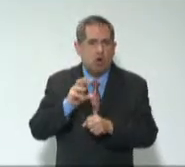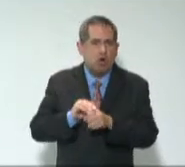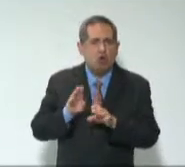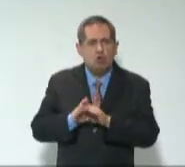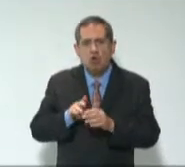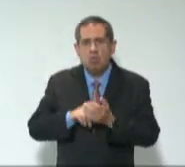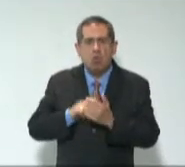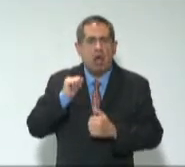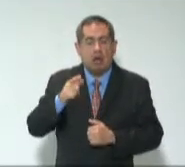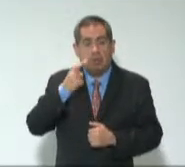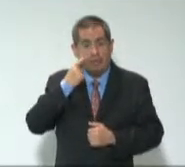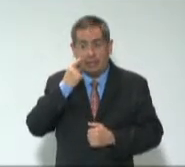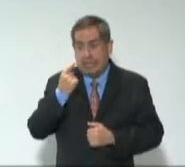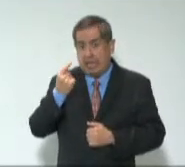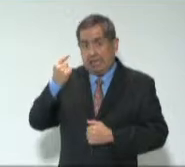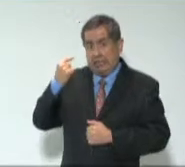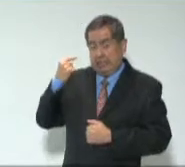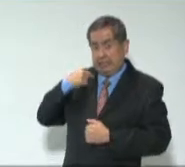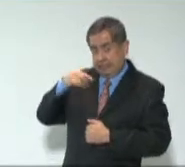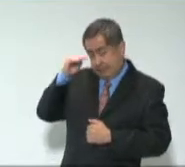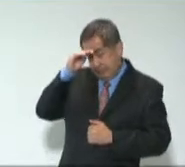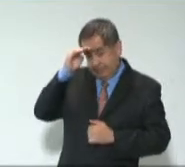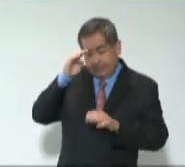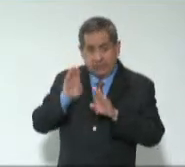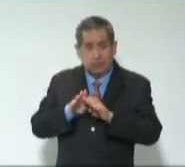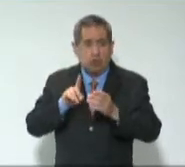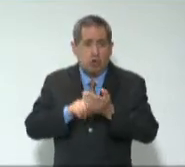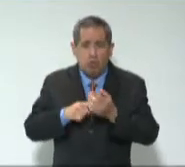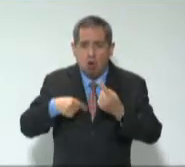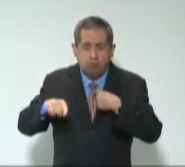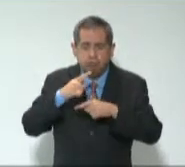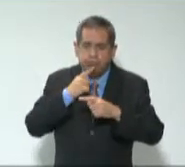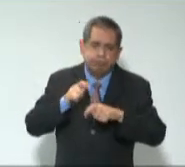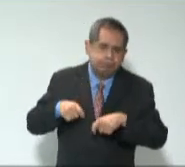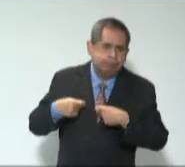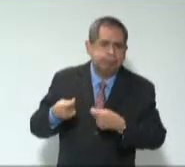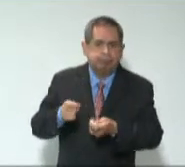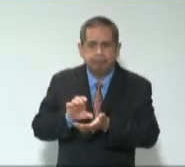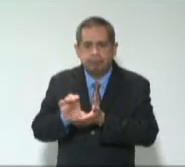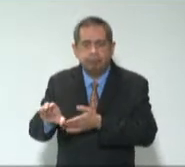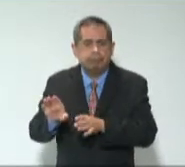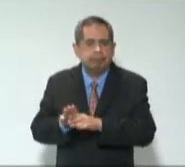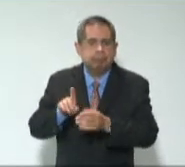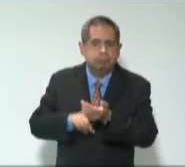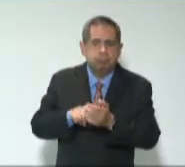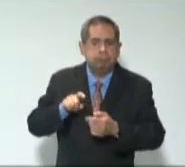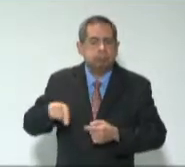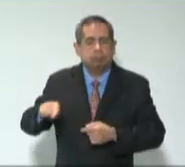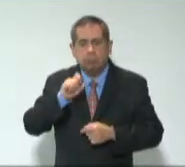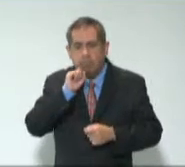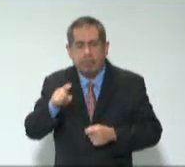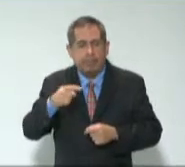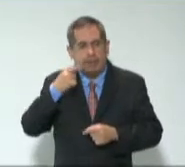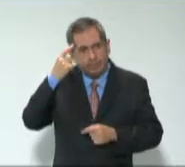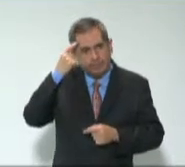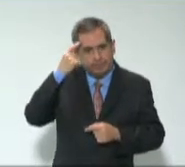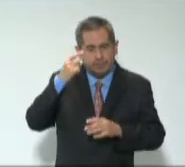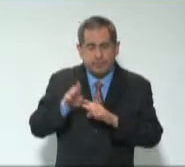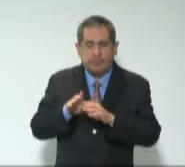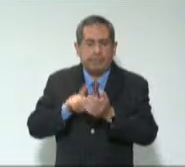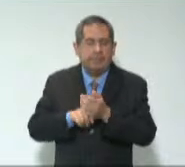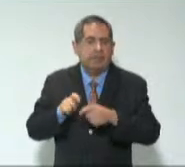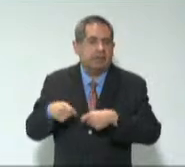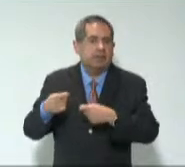hace unos años atrás se pensaba en la asignación de recursos a partir de eh las consideraciones financieras